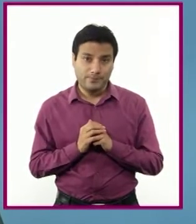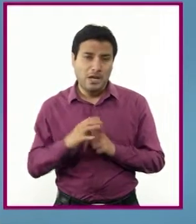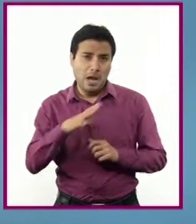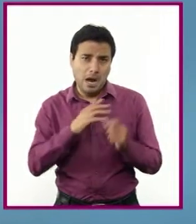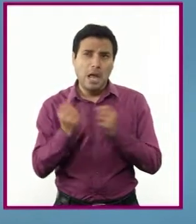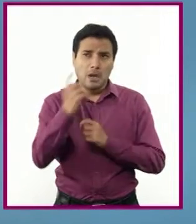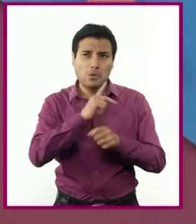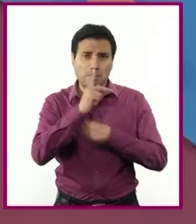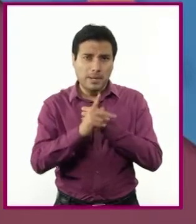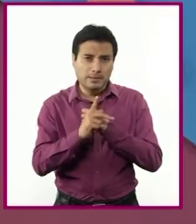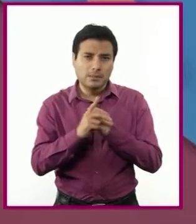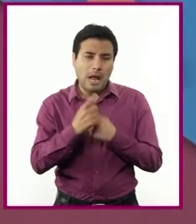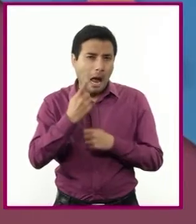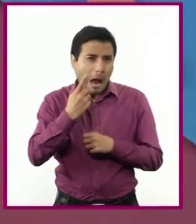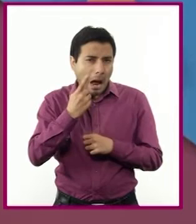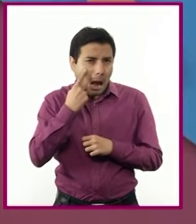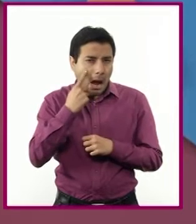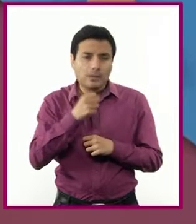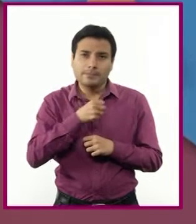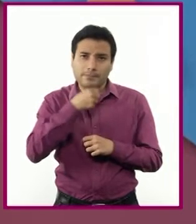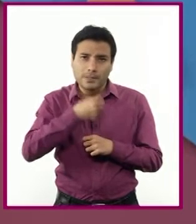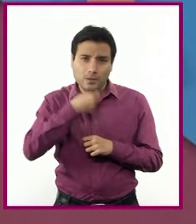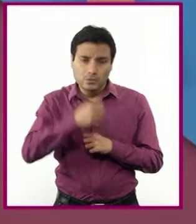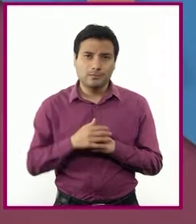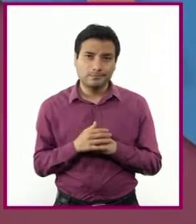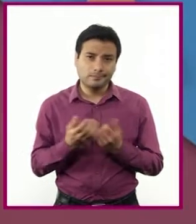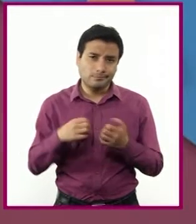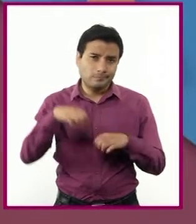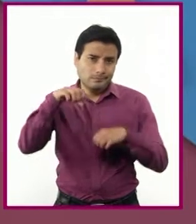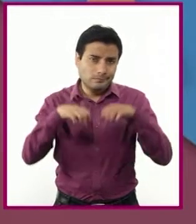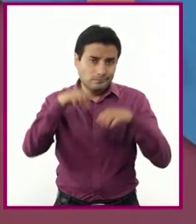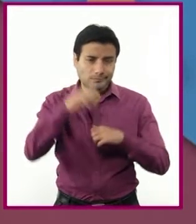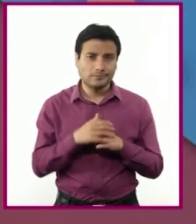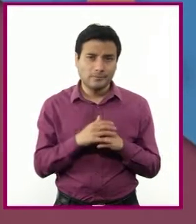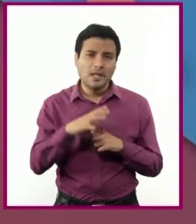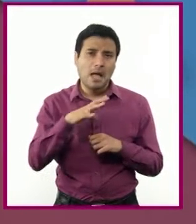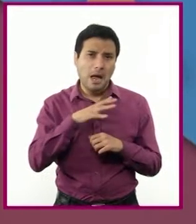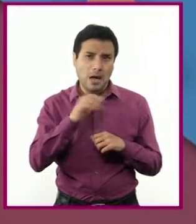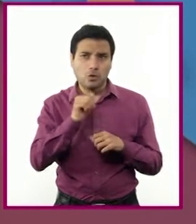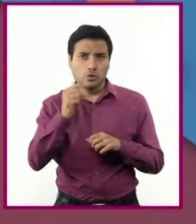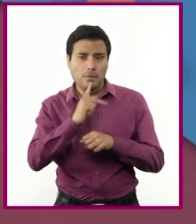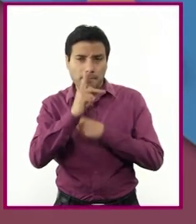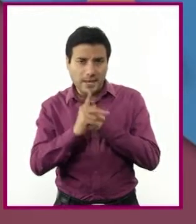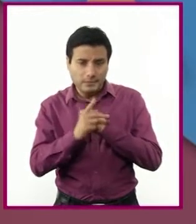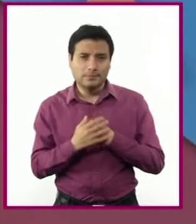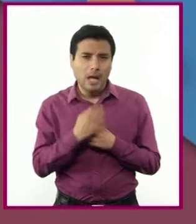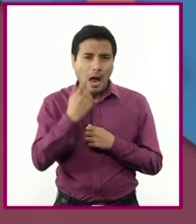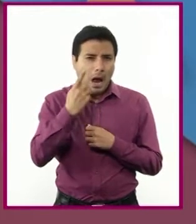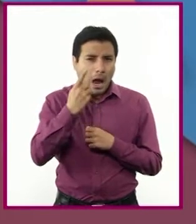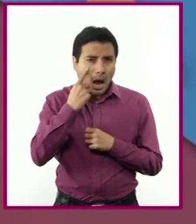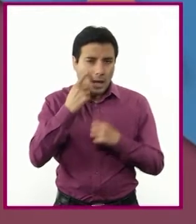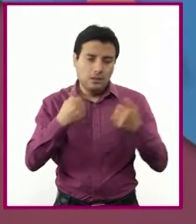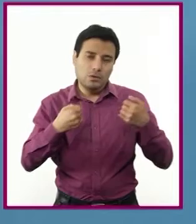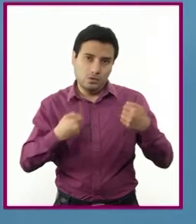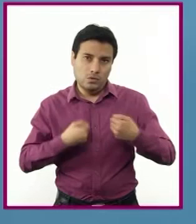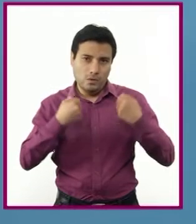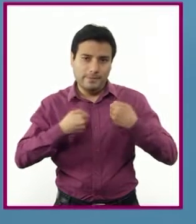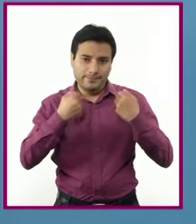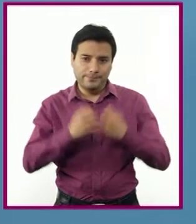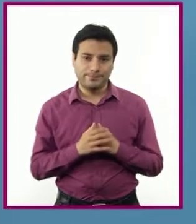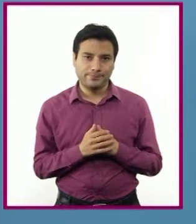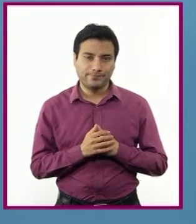población predominantemente adulta y de adultos mayores, y hay otros países con población joven.